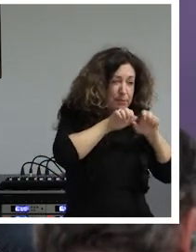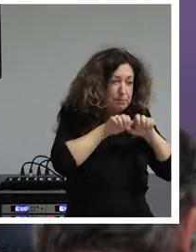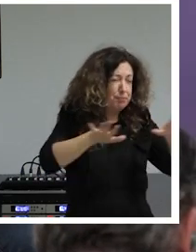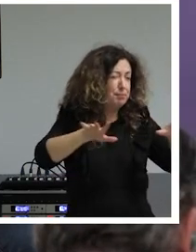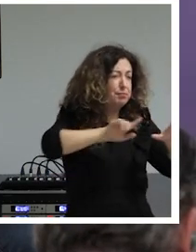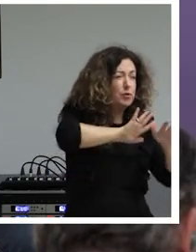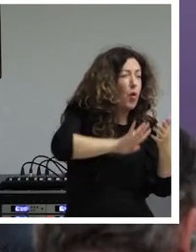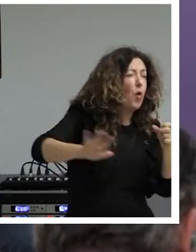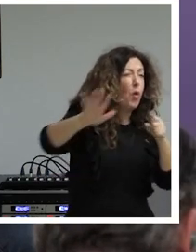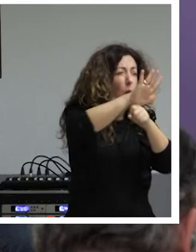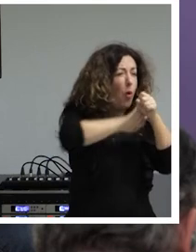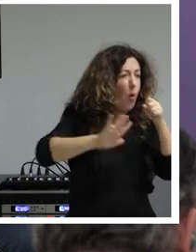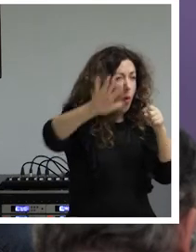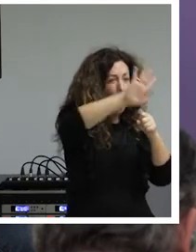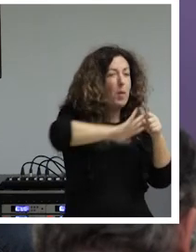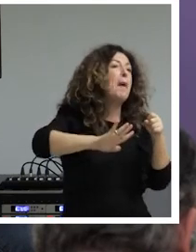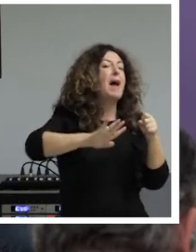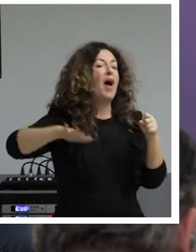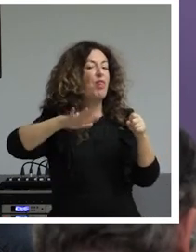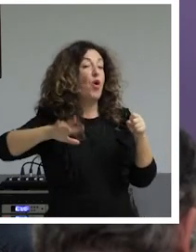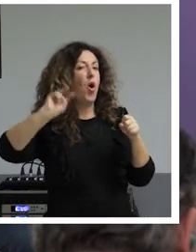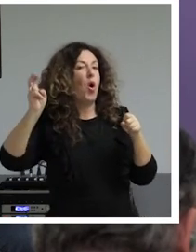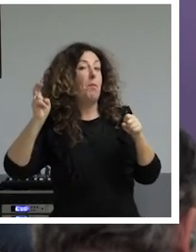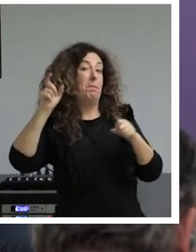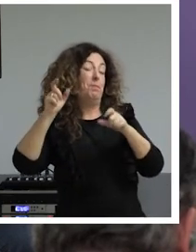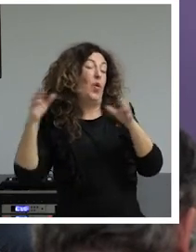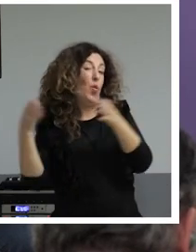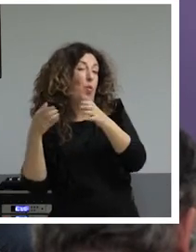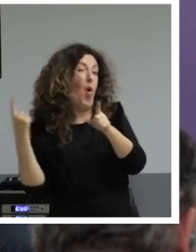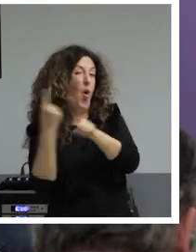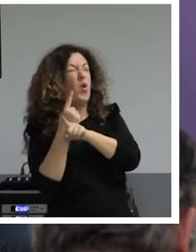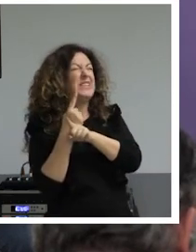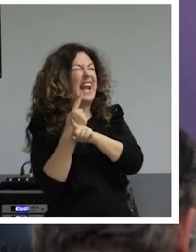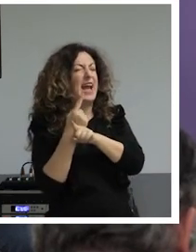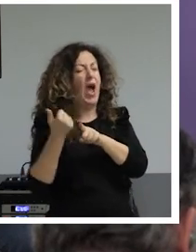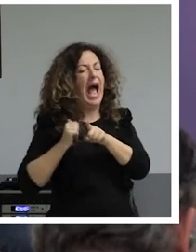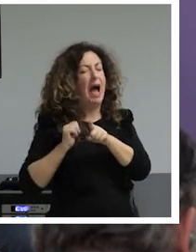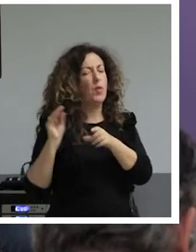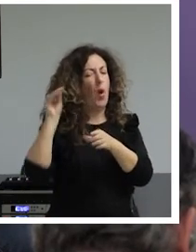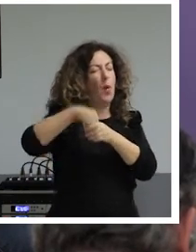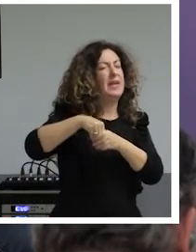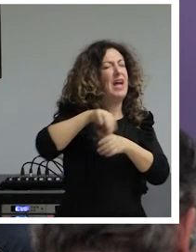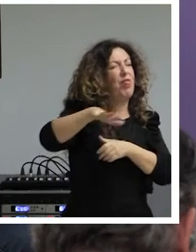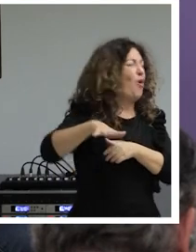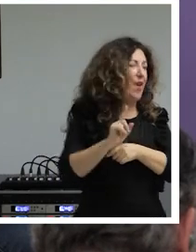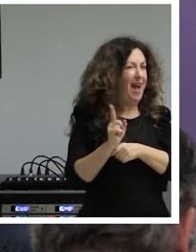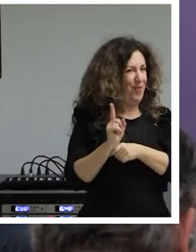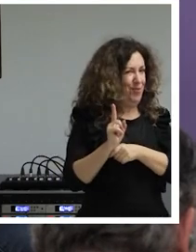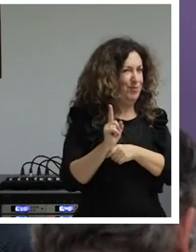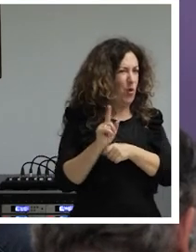como conseguís desplegar todas las fichas en el territorio no dejar